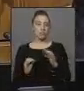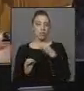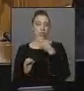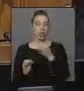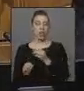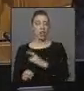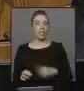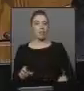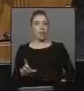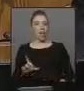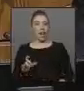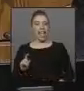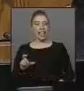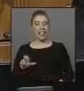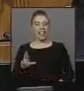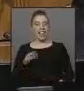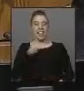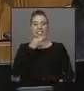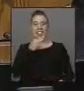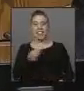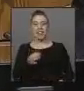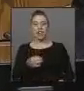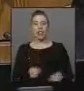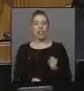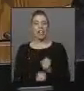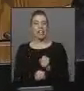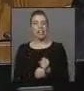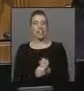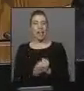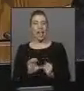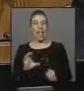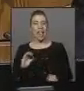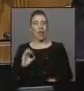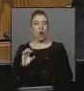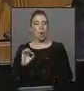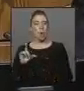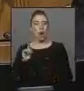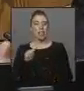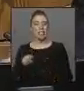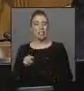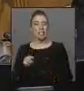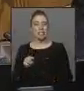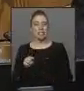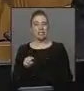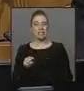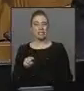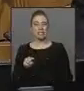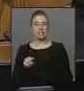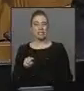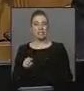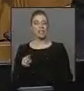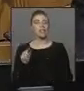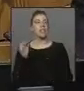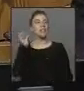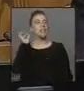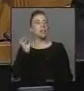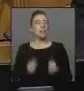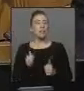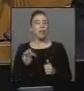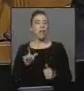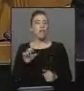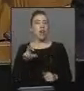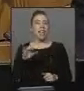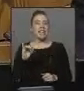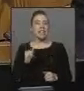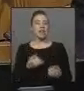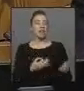el colega Letelier mencionó respecto del trabajo de Ecópolis, específicamente por Florencia, su profesional principal, que nos